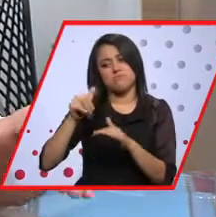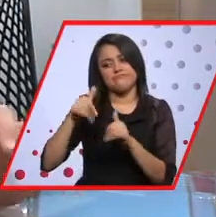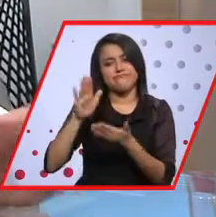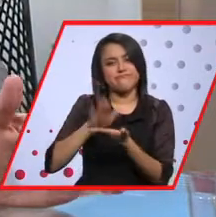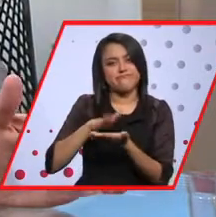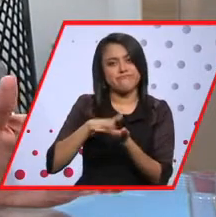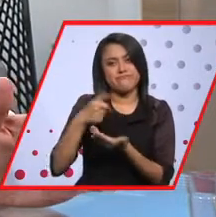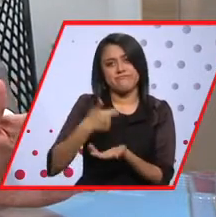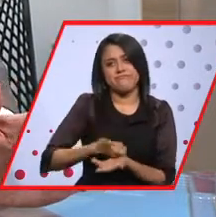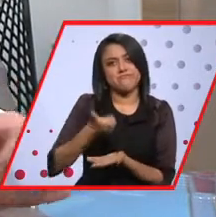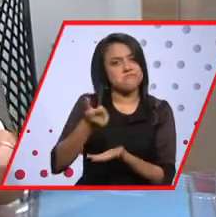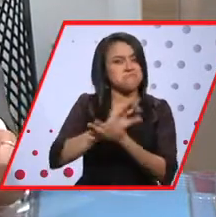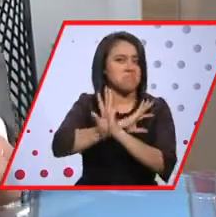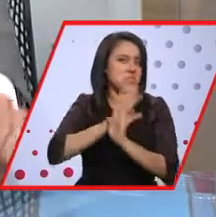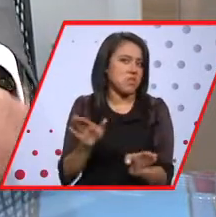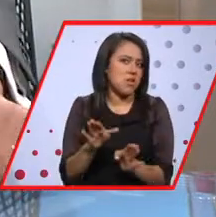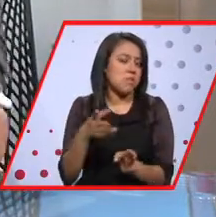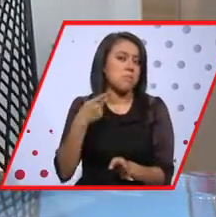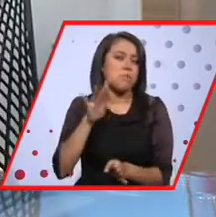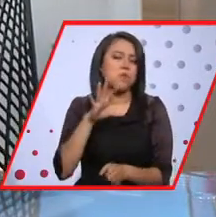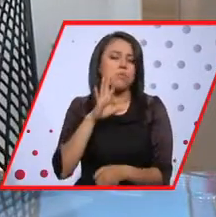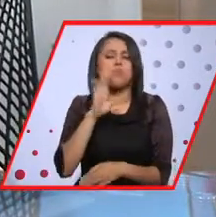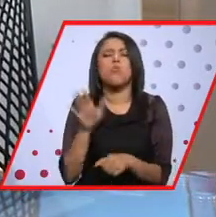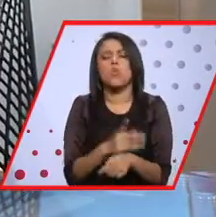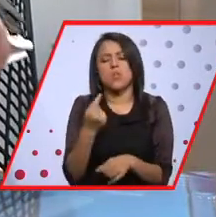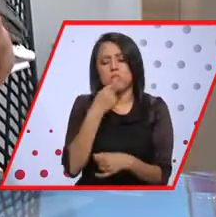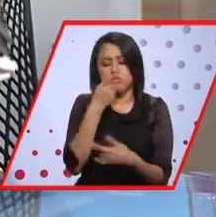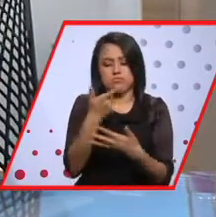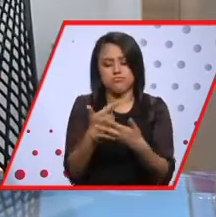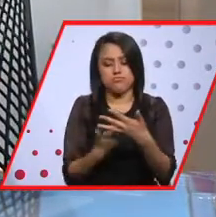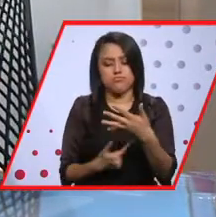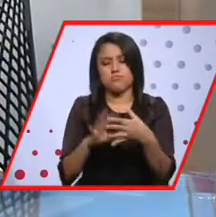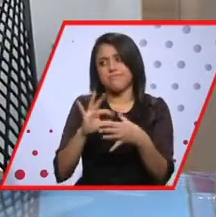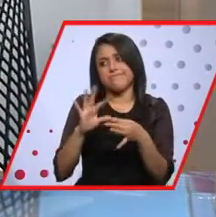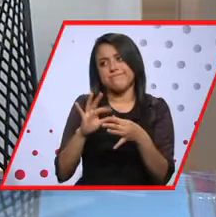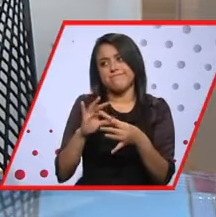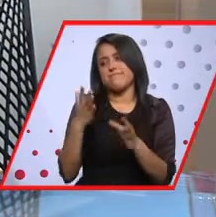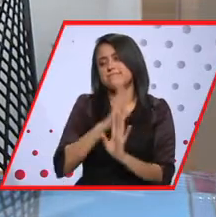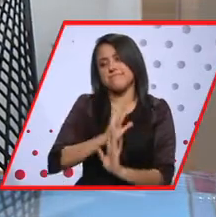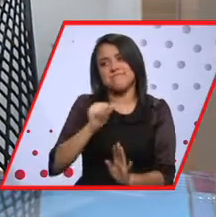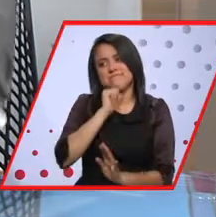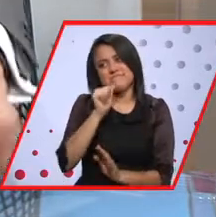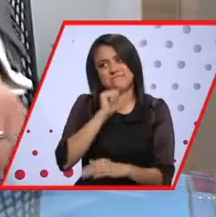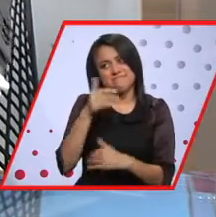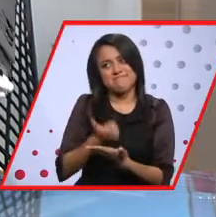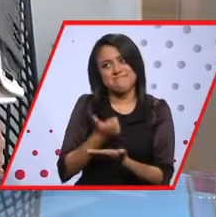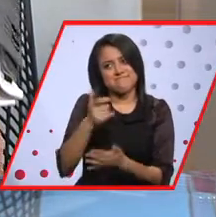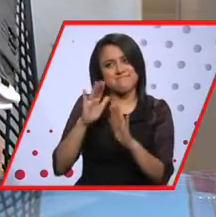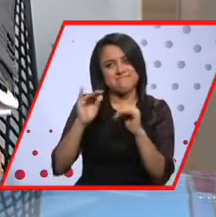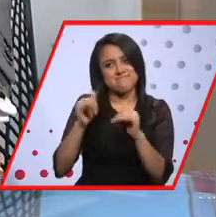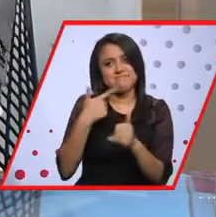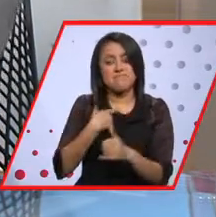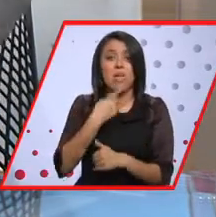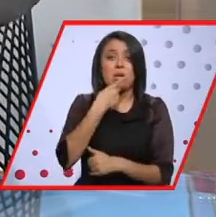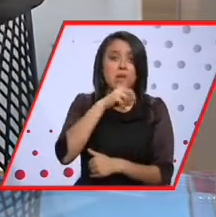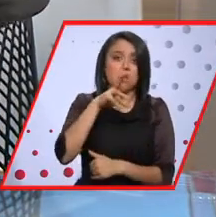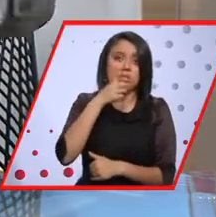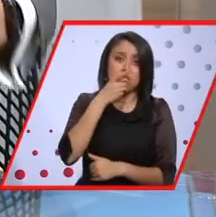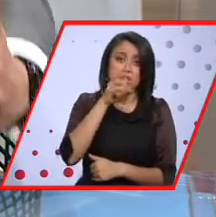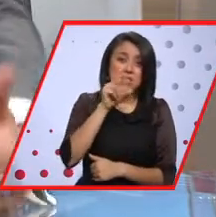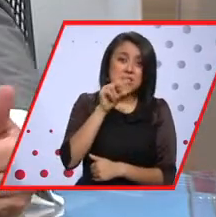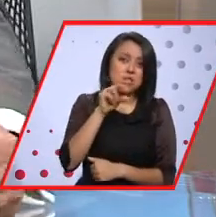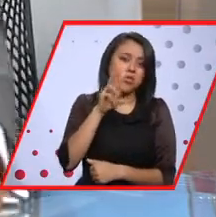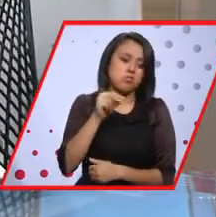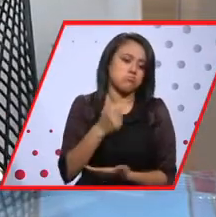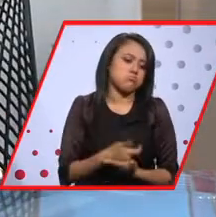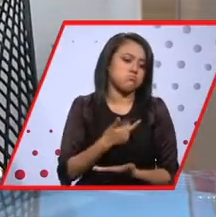Aquí está tu parte, se acabó. Por esto, esto y esto. Adiós, se acabó. Los despiden con alguna argucia, se les viene un